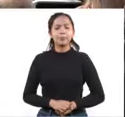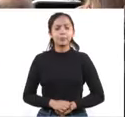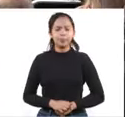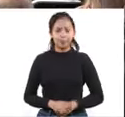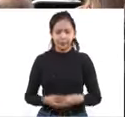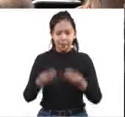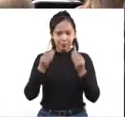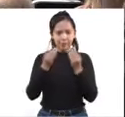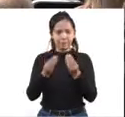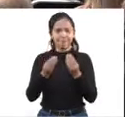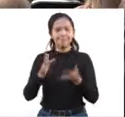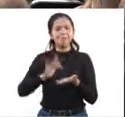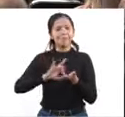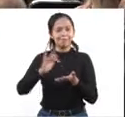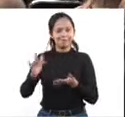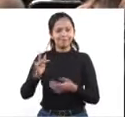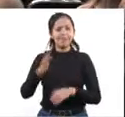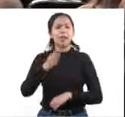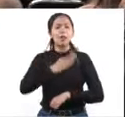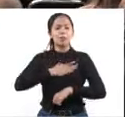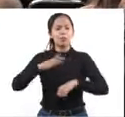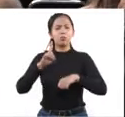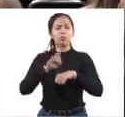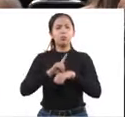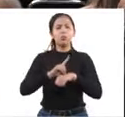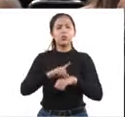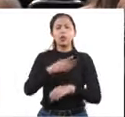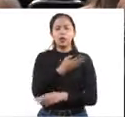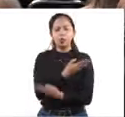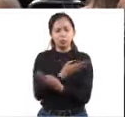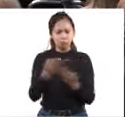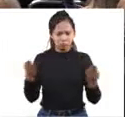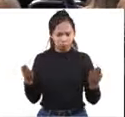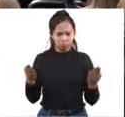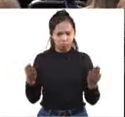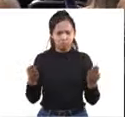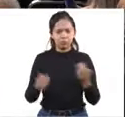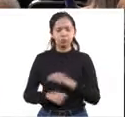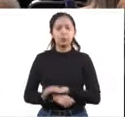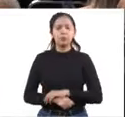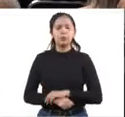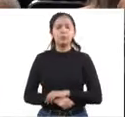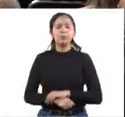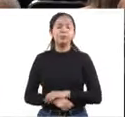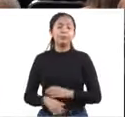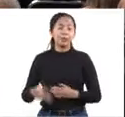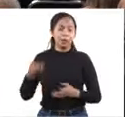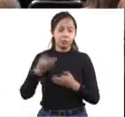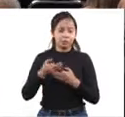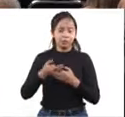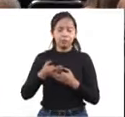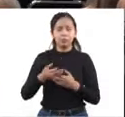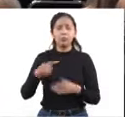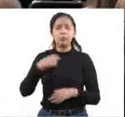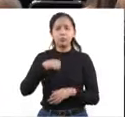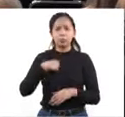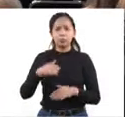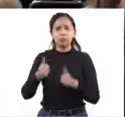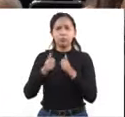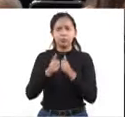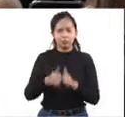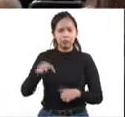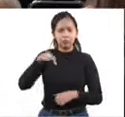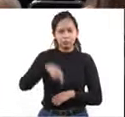Muchas gracias. Buenos días a todas, a todos ustedes. Estoy aquí para darles la